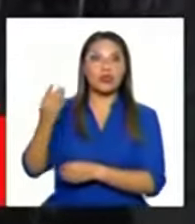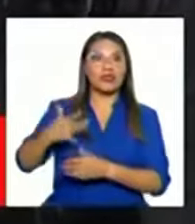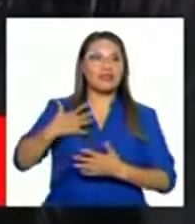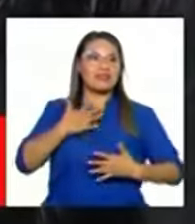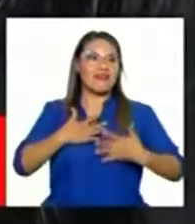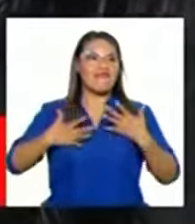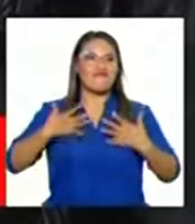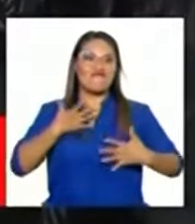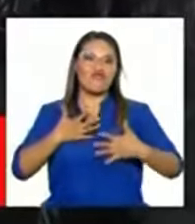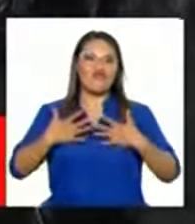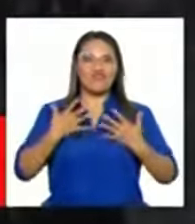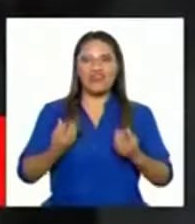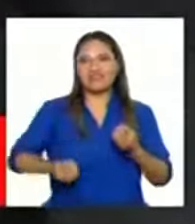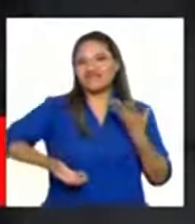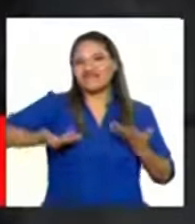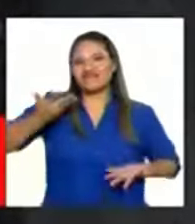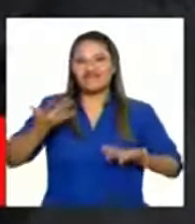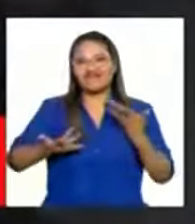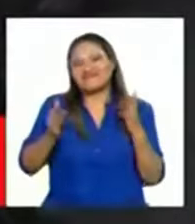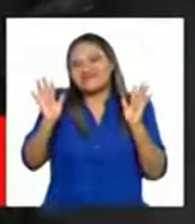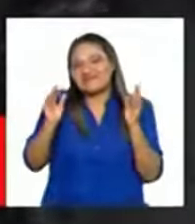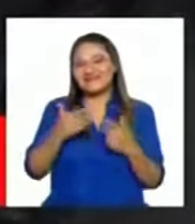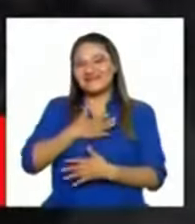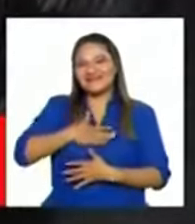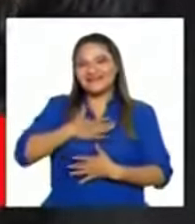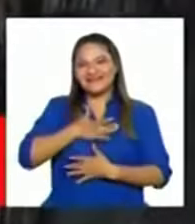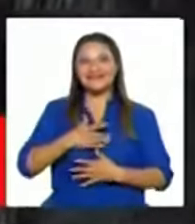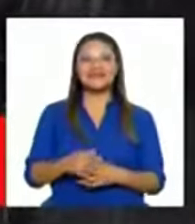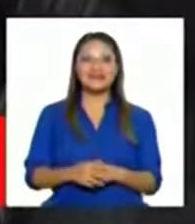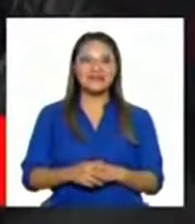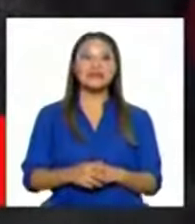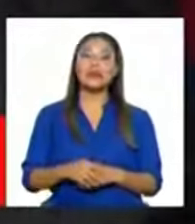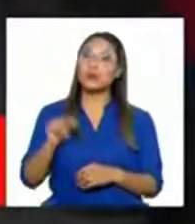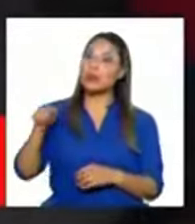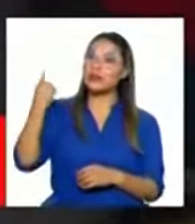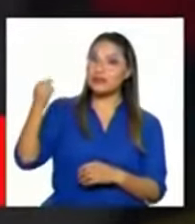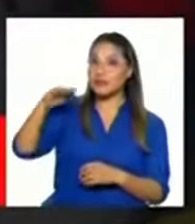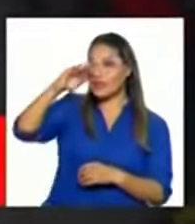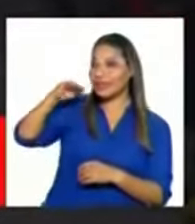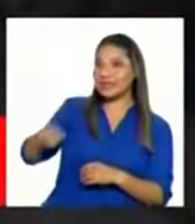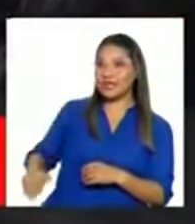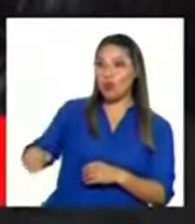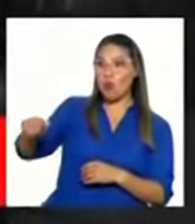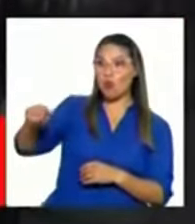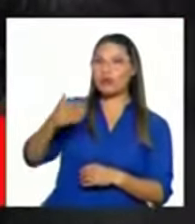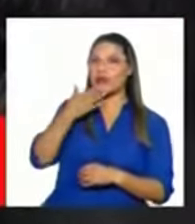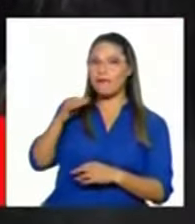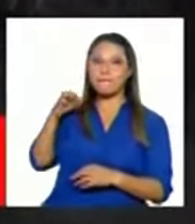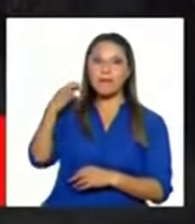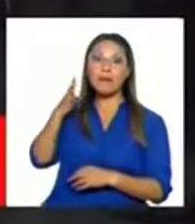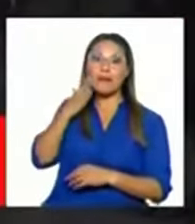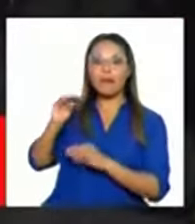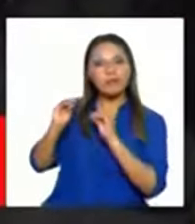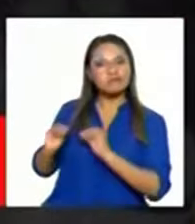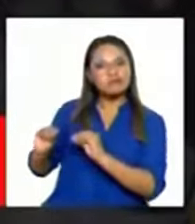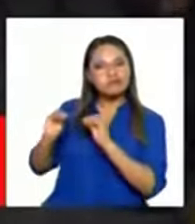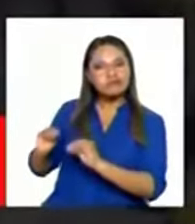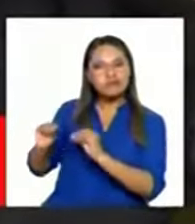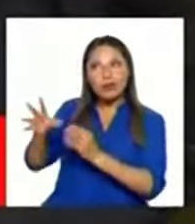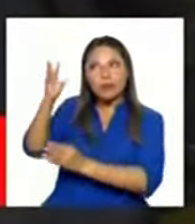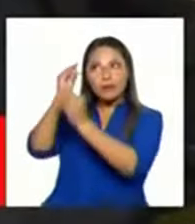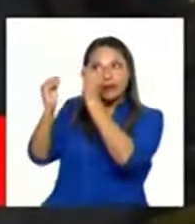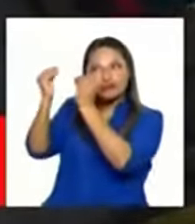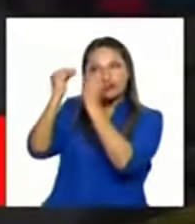varias veces las cosas que hacen y por eso. Claro, y es algo que se inculca desde el hogar, ¿verdad? Sí, exacto. Sí, exacto. Sí.